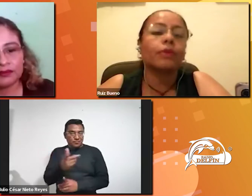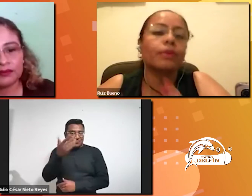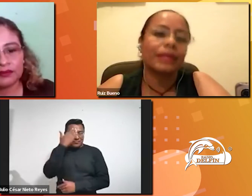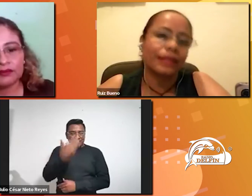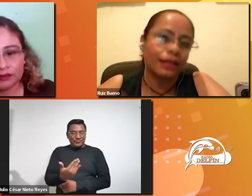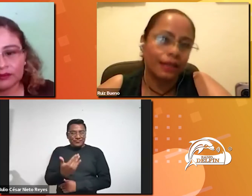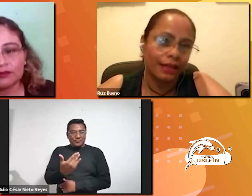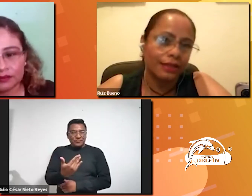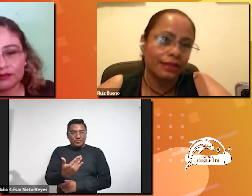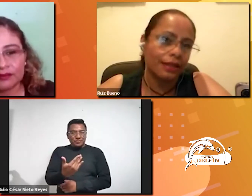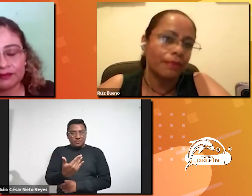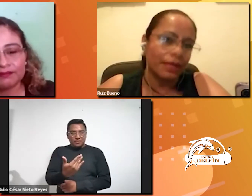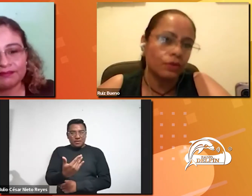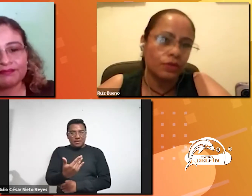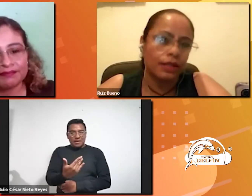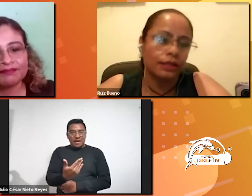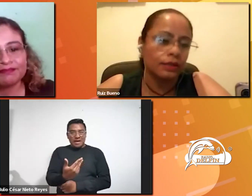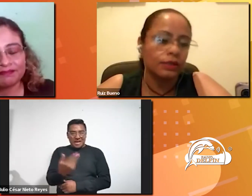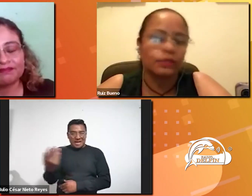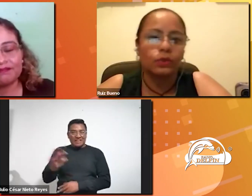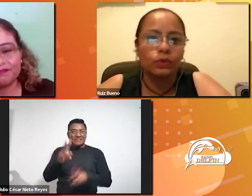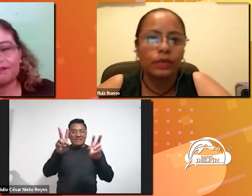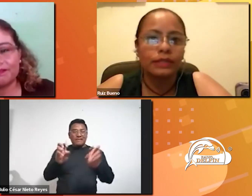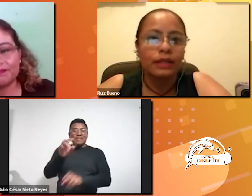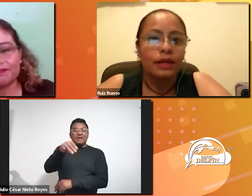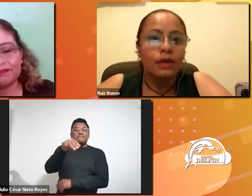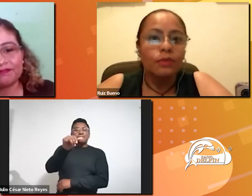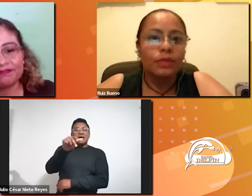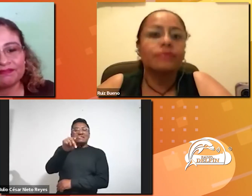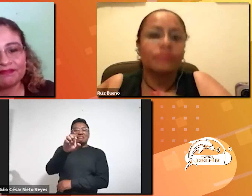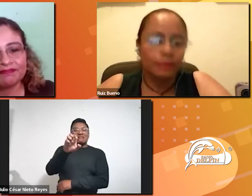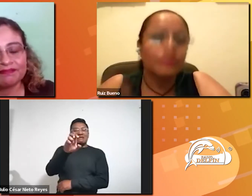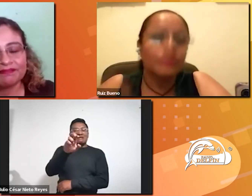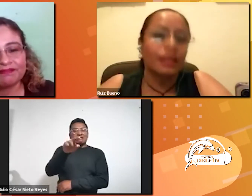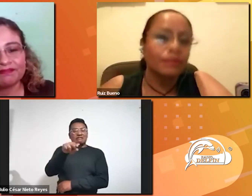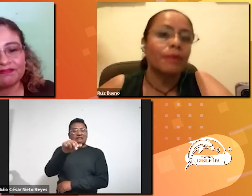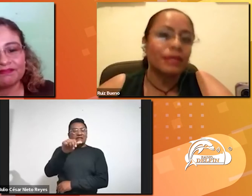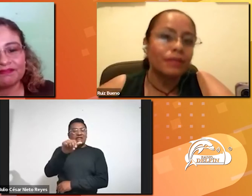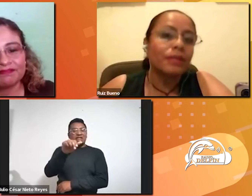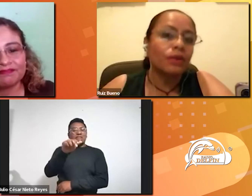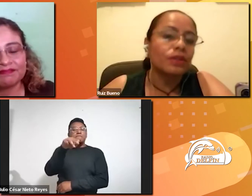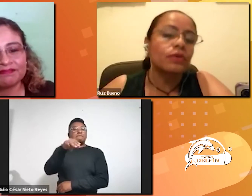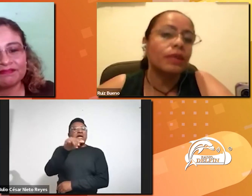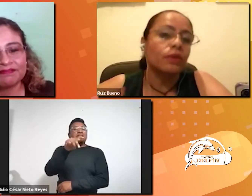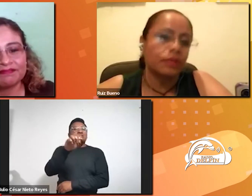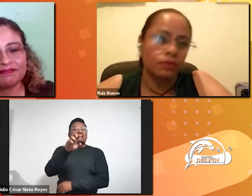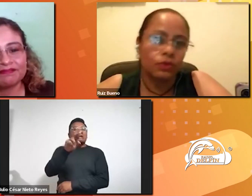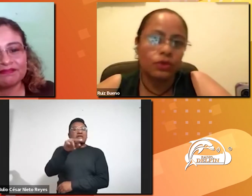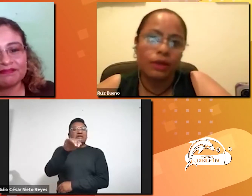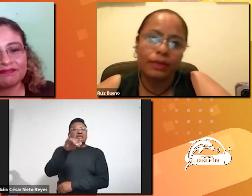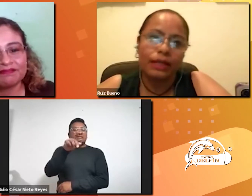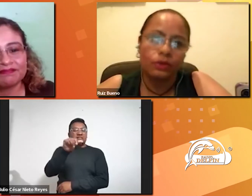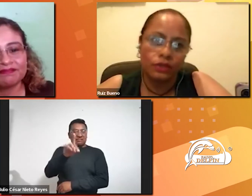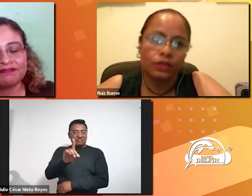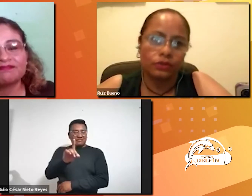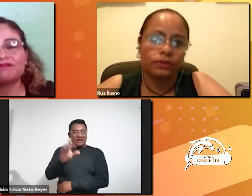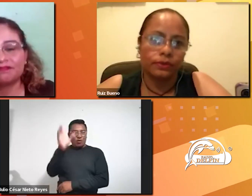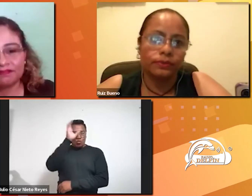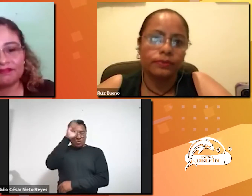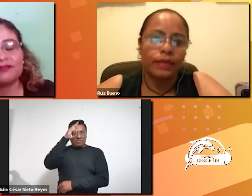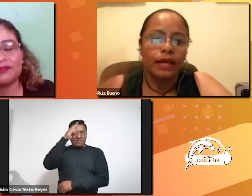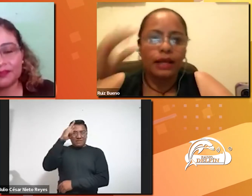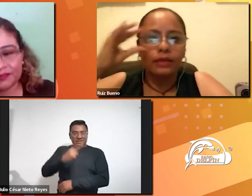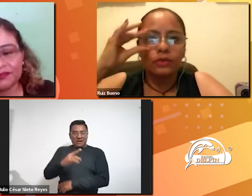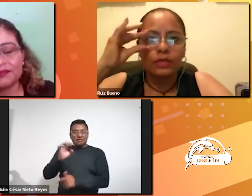del tipo de maternidad que se da más en nuestras culturas, pues las mamás han venido resolviéndoles mucho la vida a los hijos,